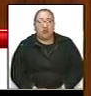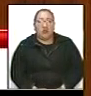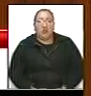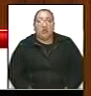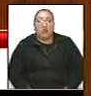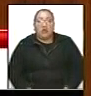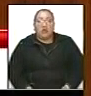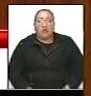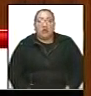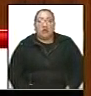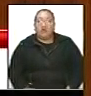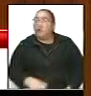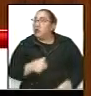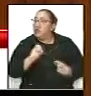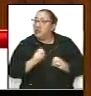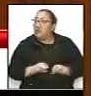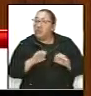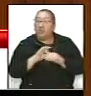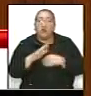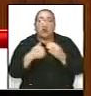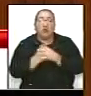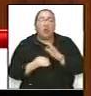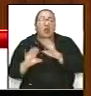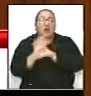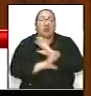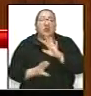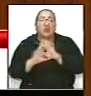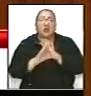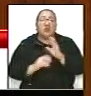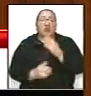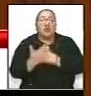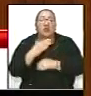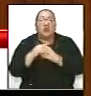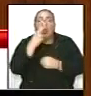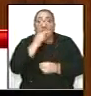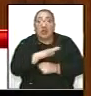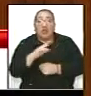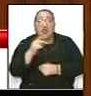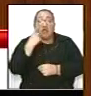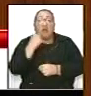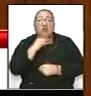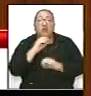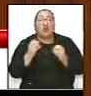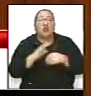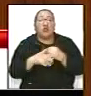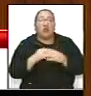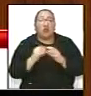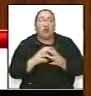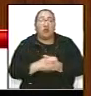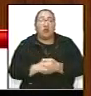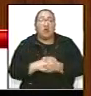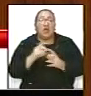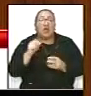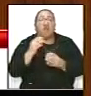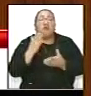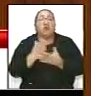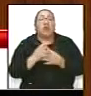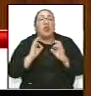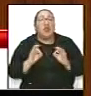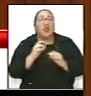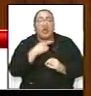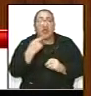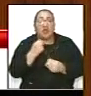Otro tema importante es la protección de niñas, niños y adolescentes en riesgo,